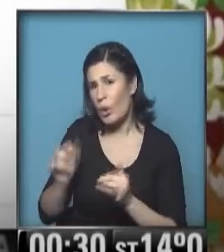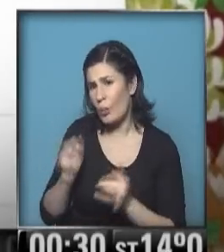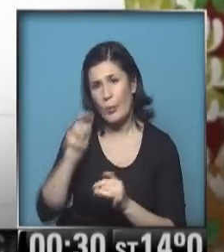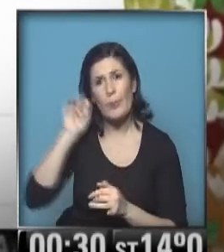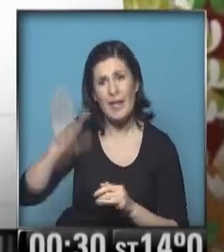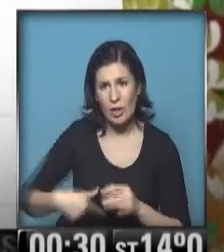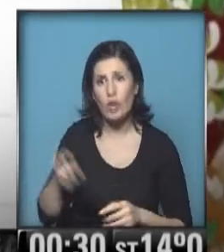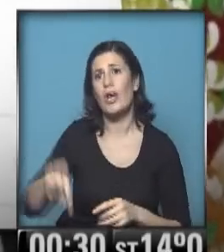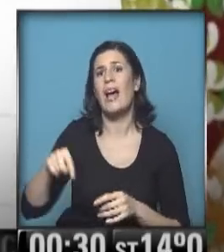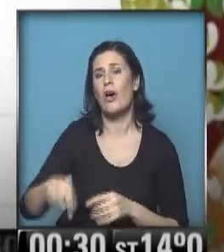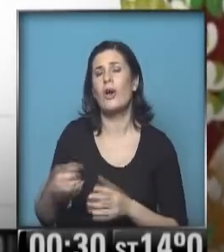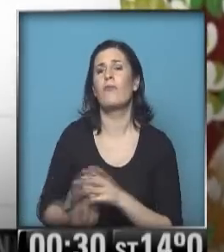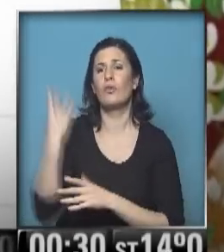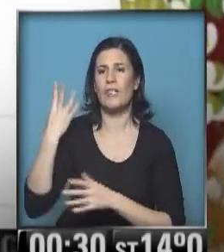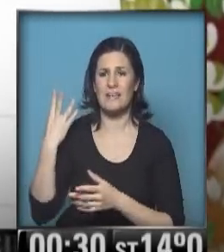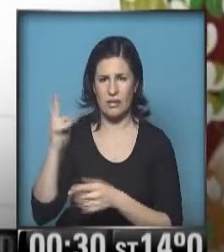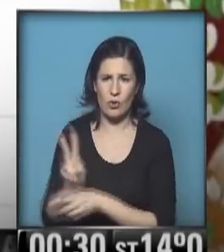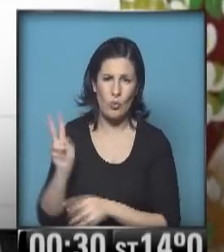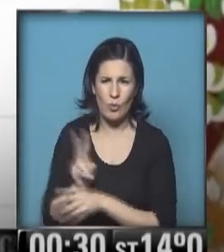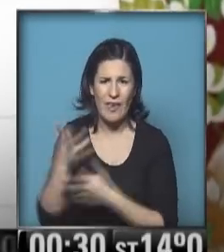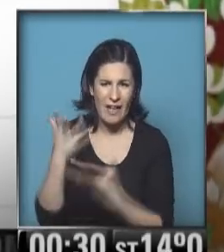Fundación María de los Ángeles.